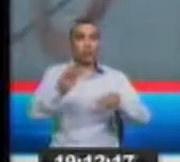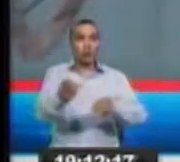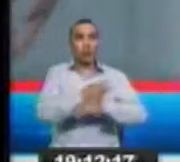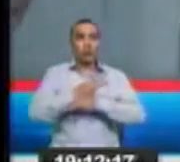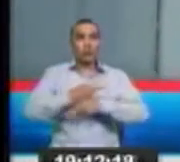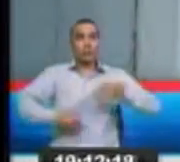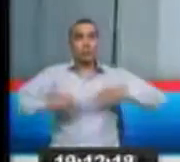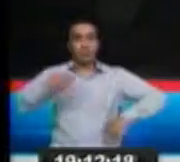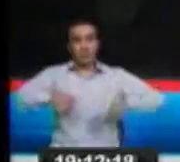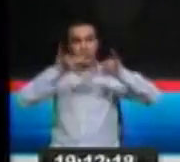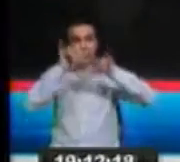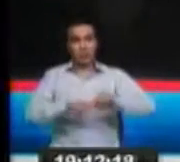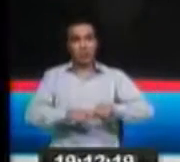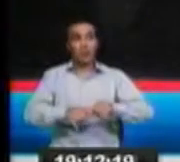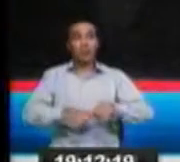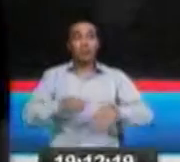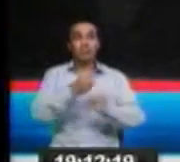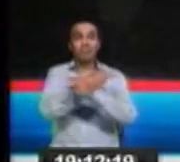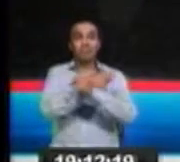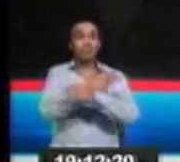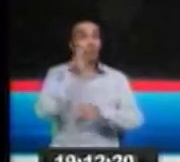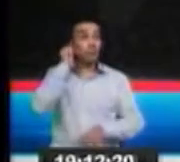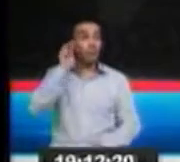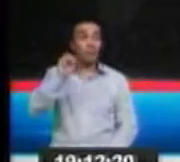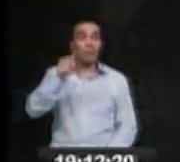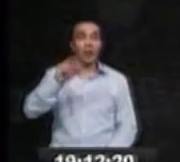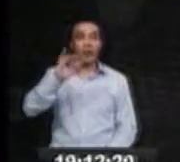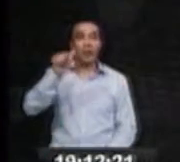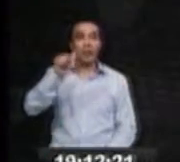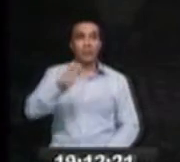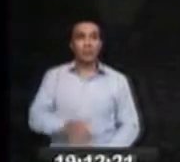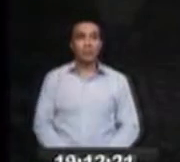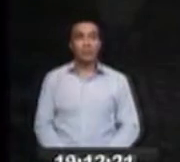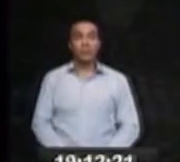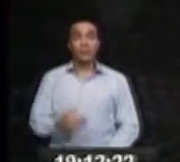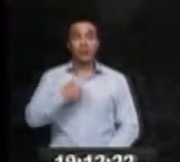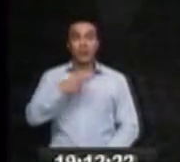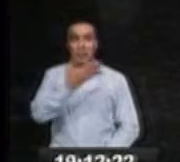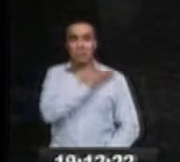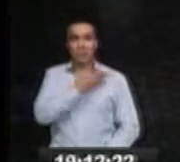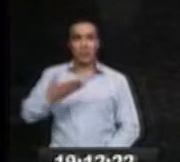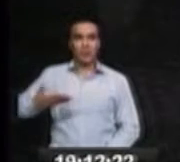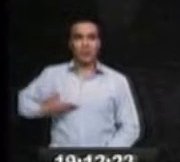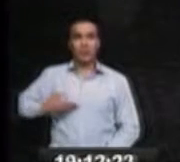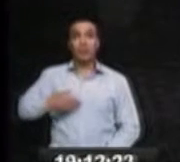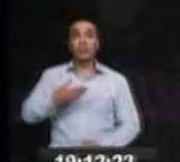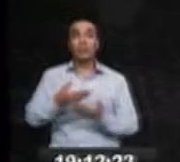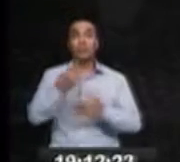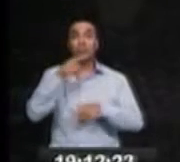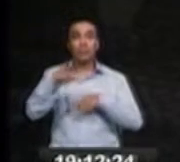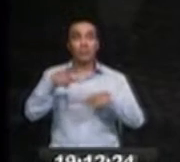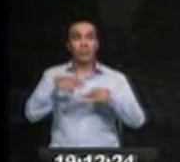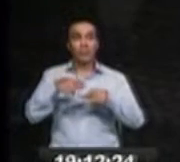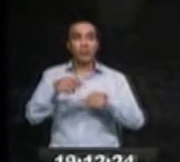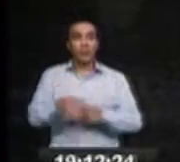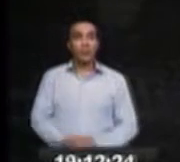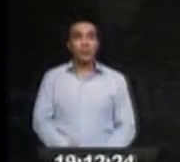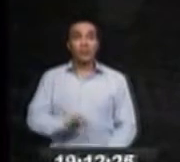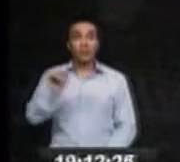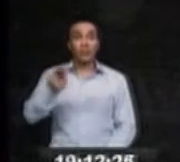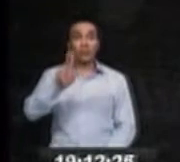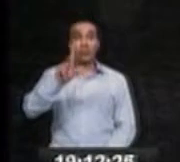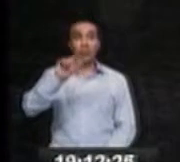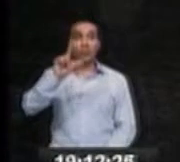Judicatura Definitivo. Está la jueza de la Corte Nacional, María Rosa Merchán, quien es presidenta de la Sala de lo Civil y Mercantil, Julio